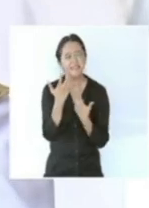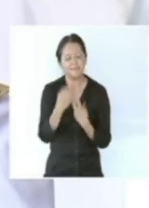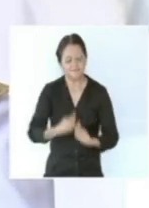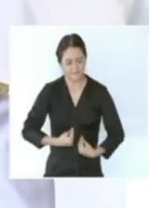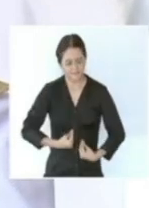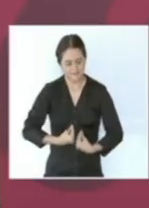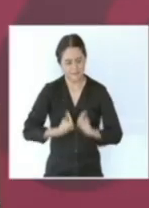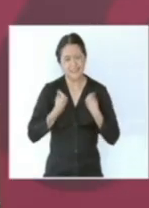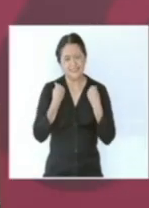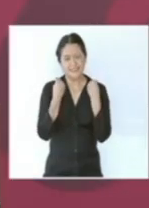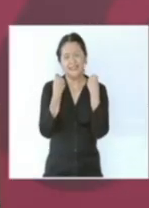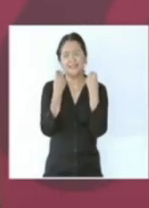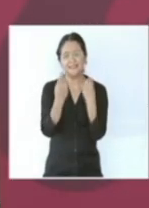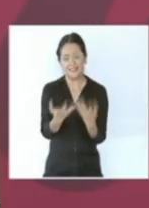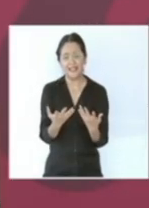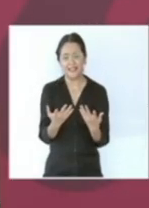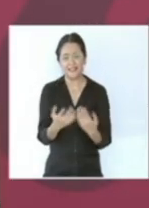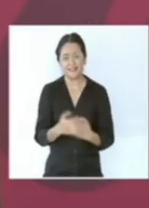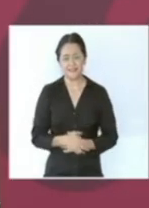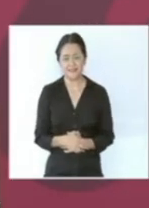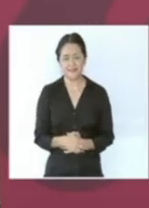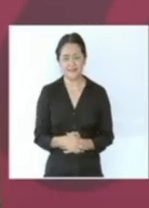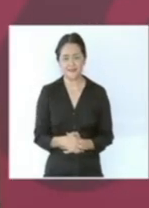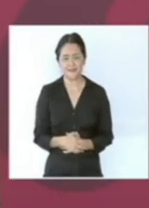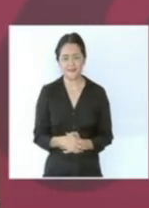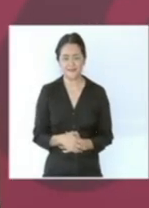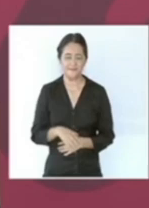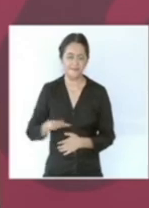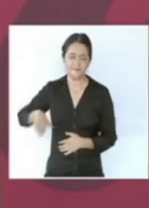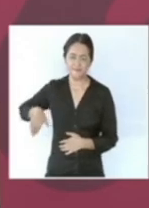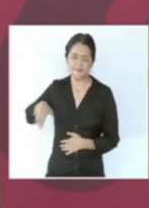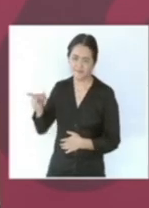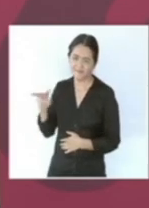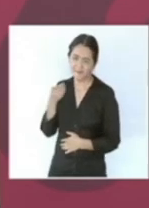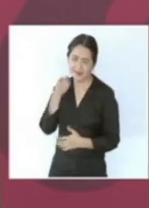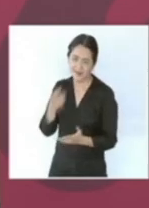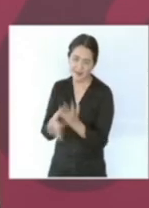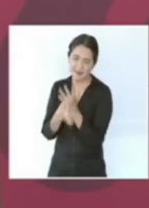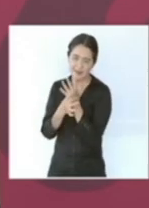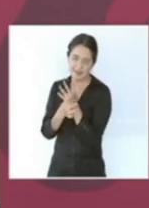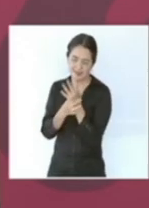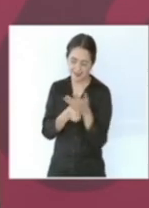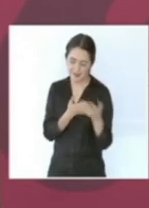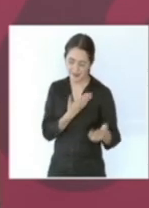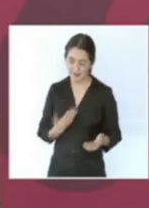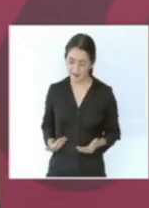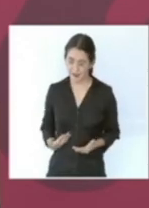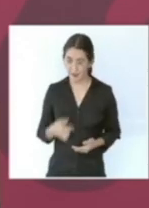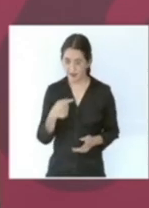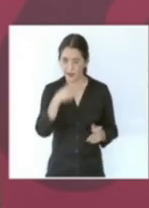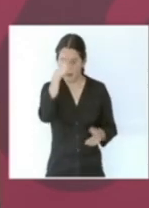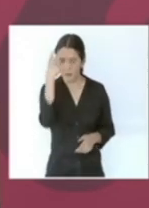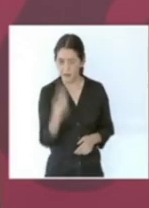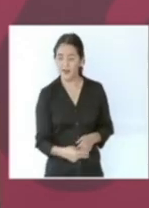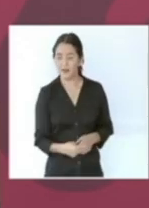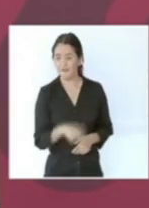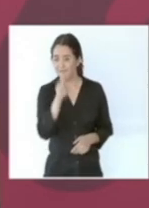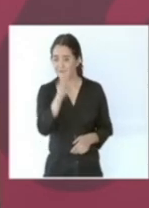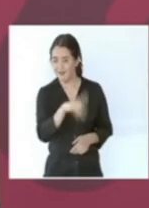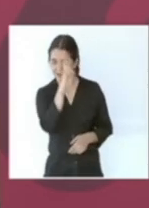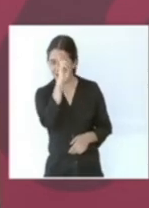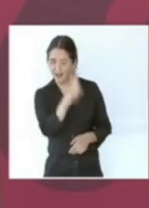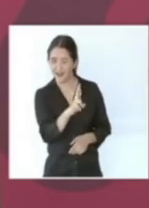México como usted bien lo ha dicho señor presidente a México se le respeta México